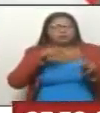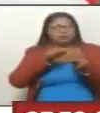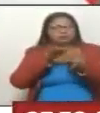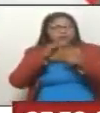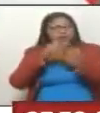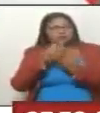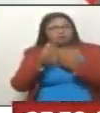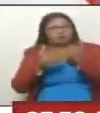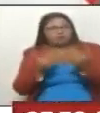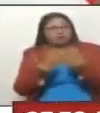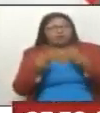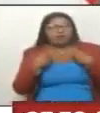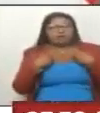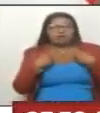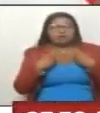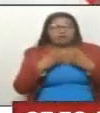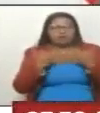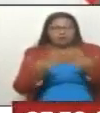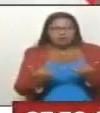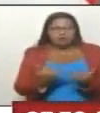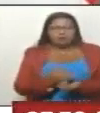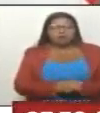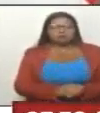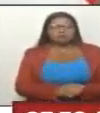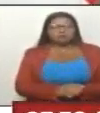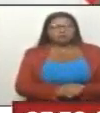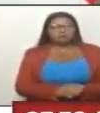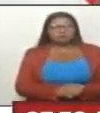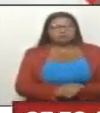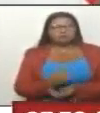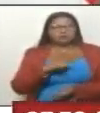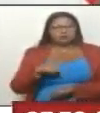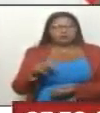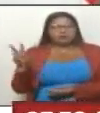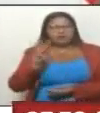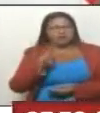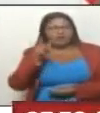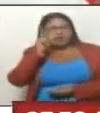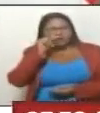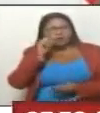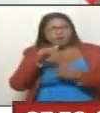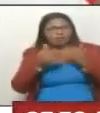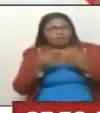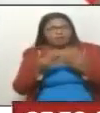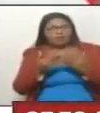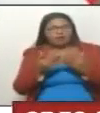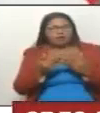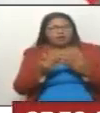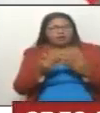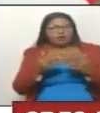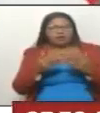están viviendo, que han vivido las venezolanas y venezolanos, que es el bien común, como uno de los